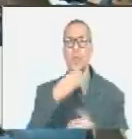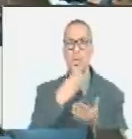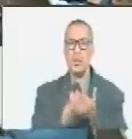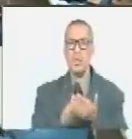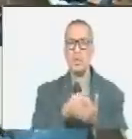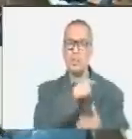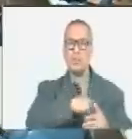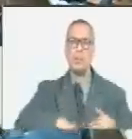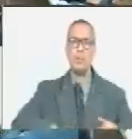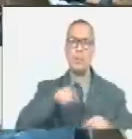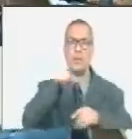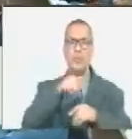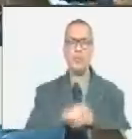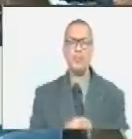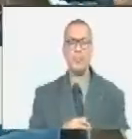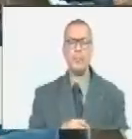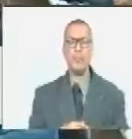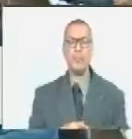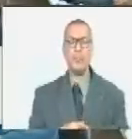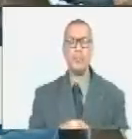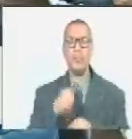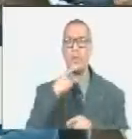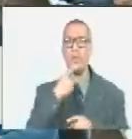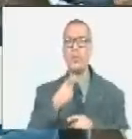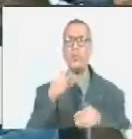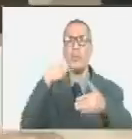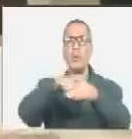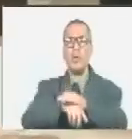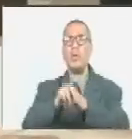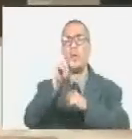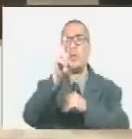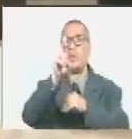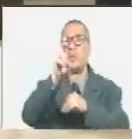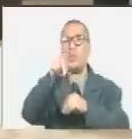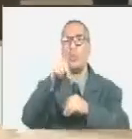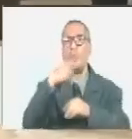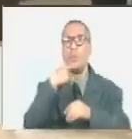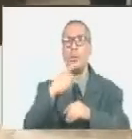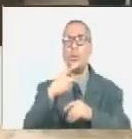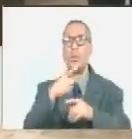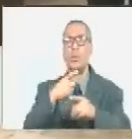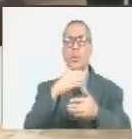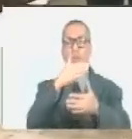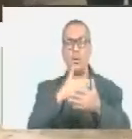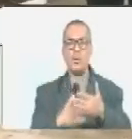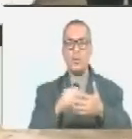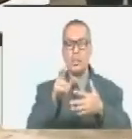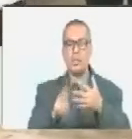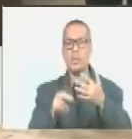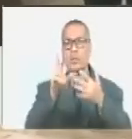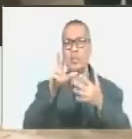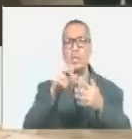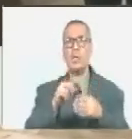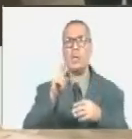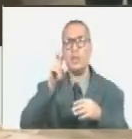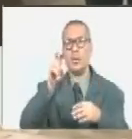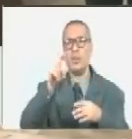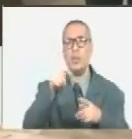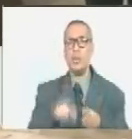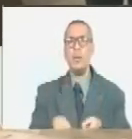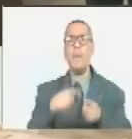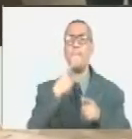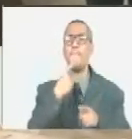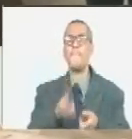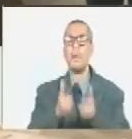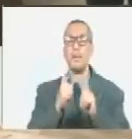señor presidente. Es para solicitar la incorporación de una nueva disposición transitoria, tercera, si me permite su